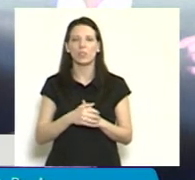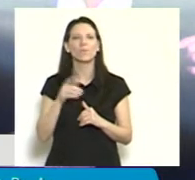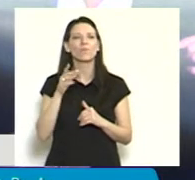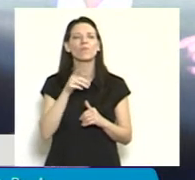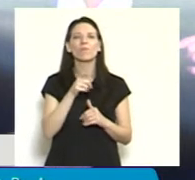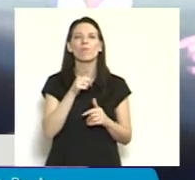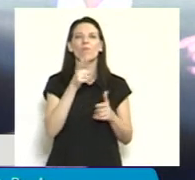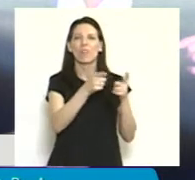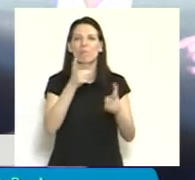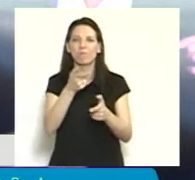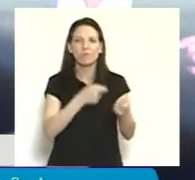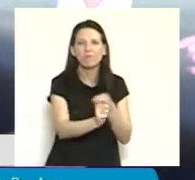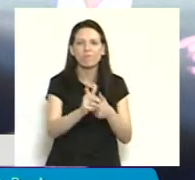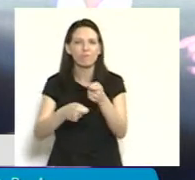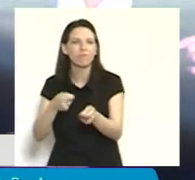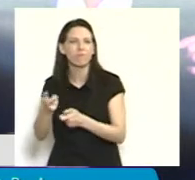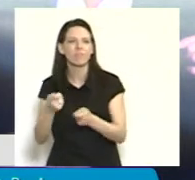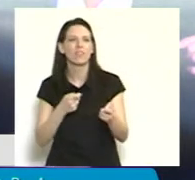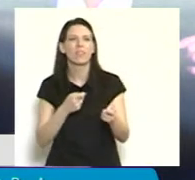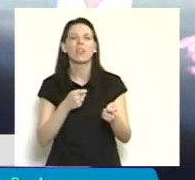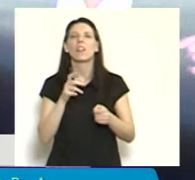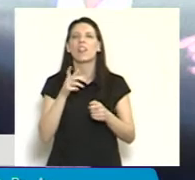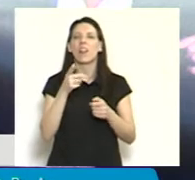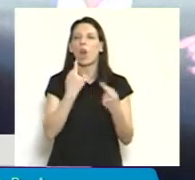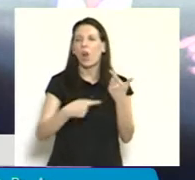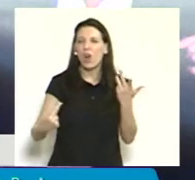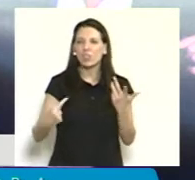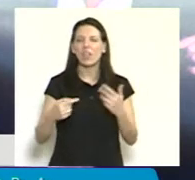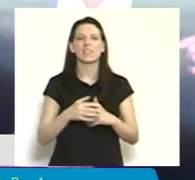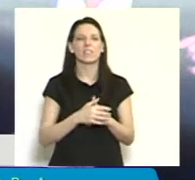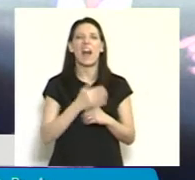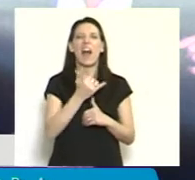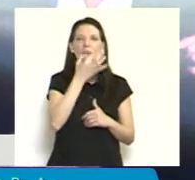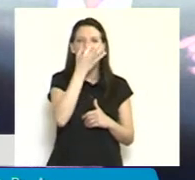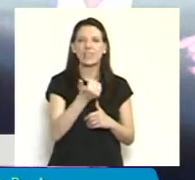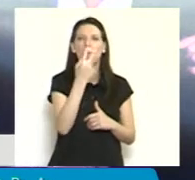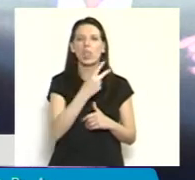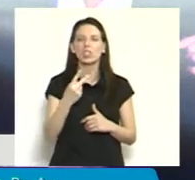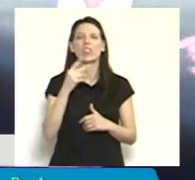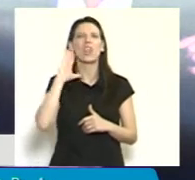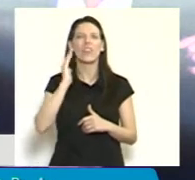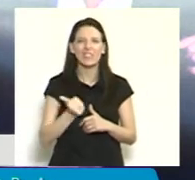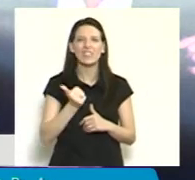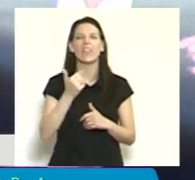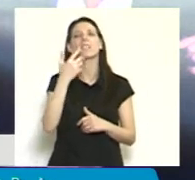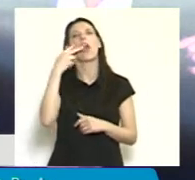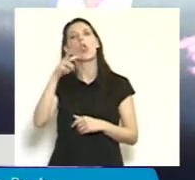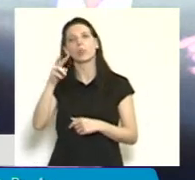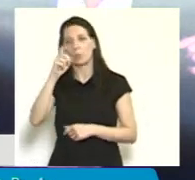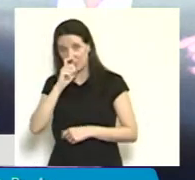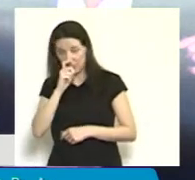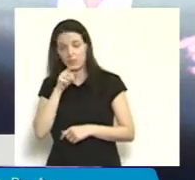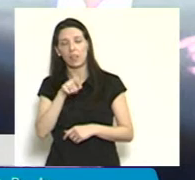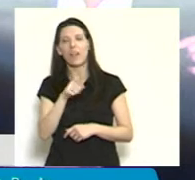tráfico ilícito de armas de fuego, sus piezas y componentes, la 26.216 del 2007,